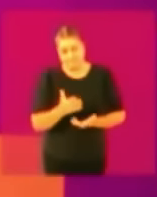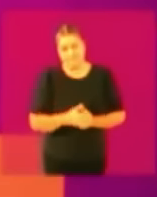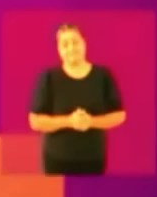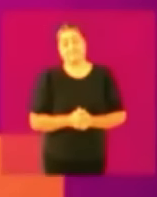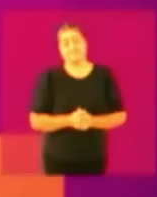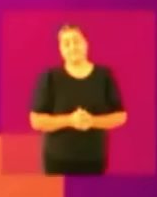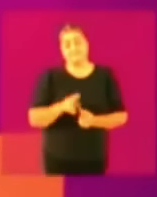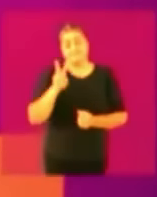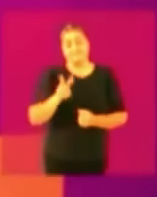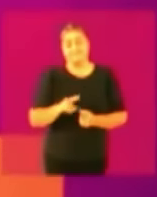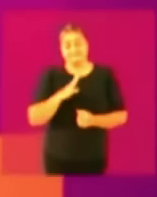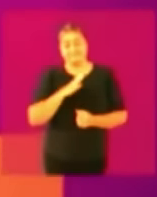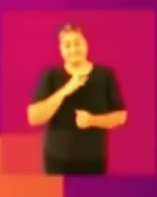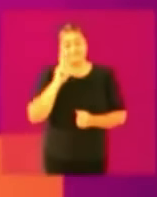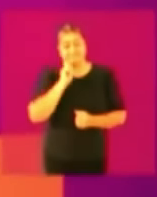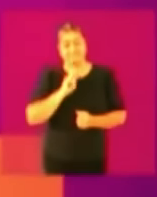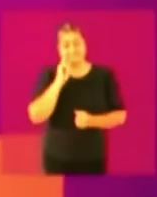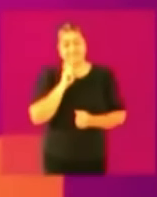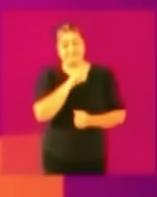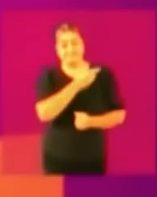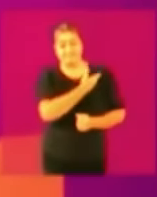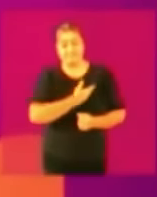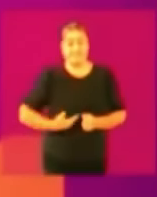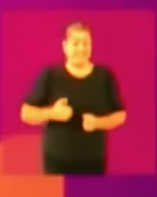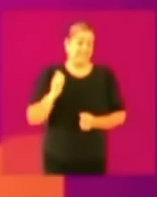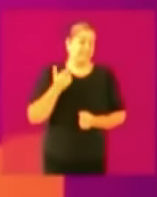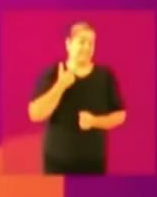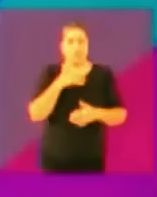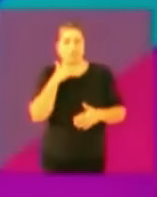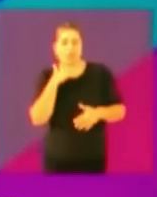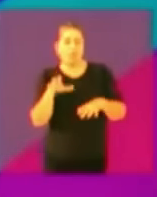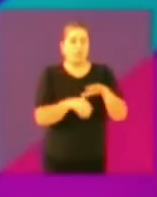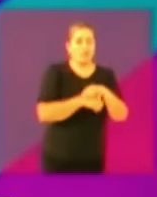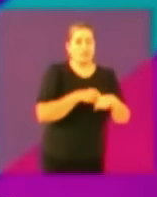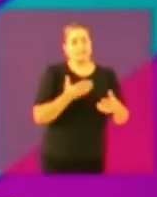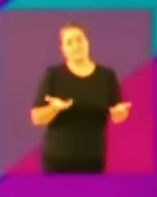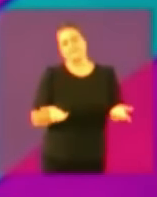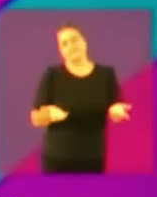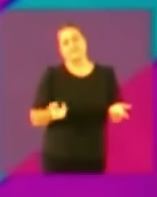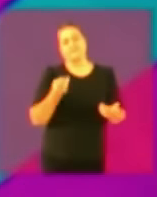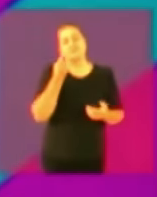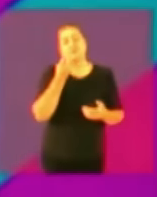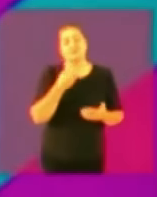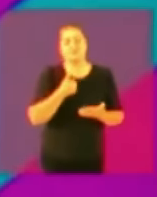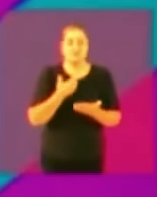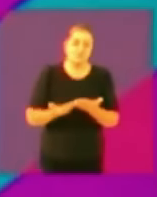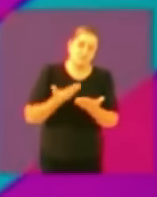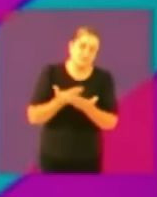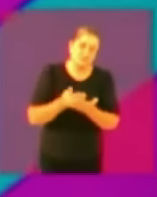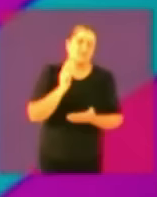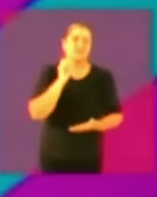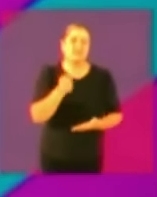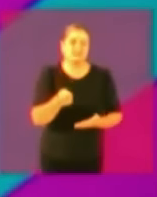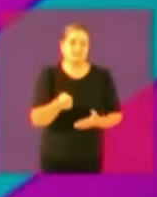decepción, comportamiento, propuesta, la falta de ataques contundentes, Xochitl. Y yo creo que se veía nerviosa al principio. Sí. Se